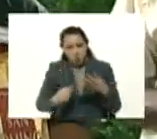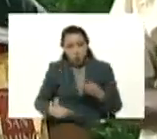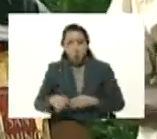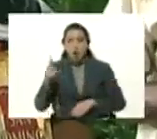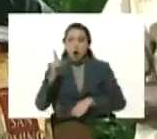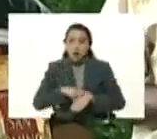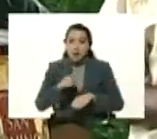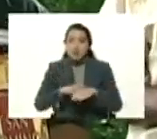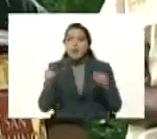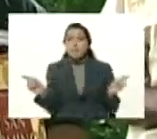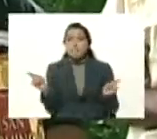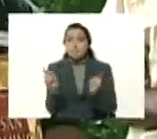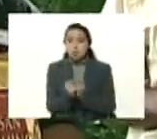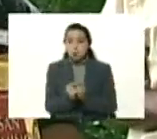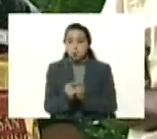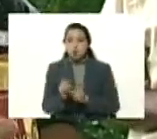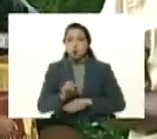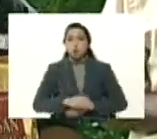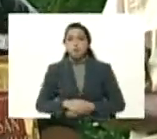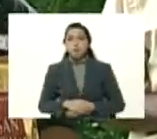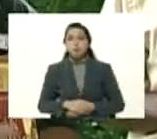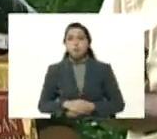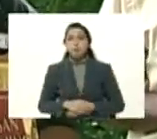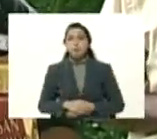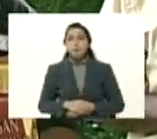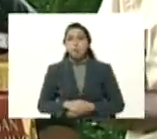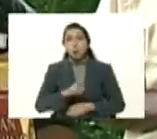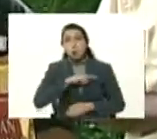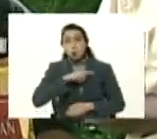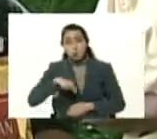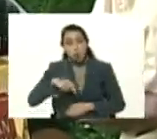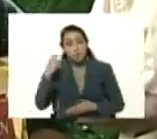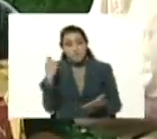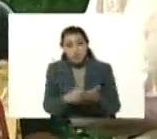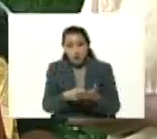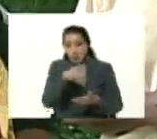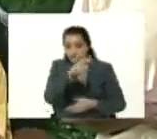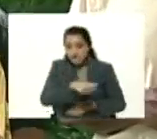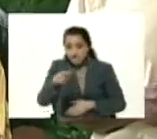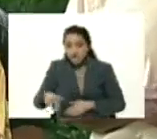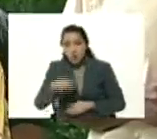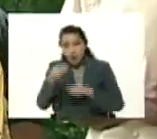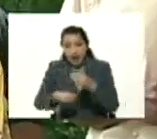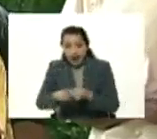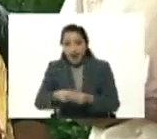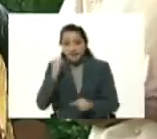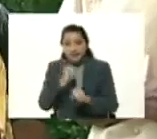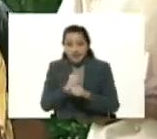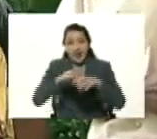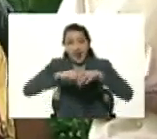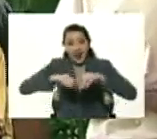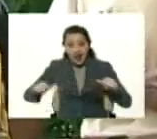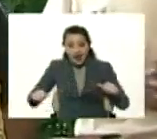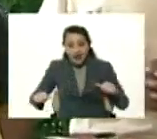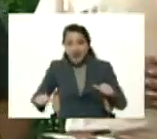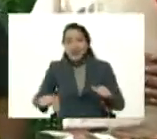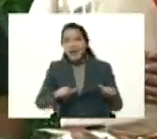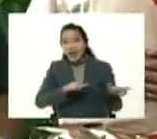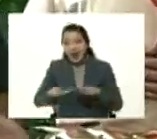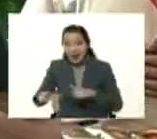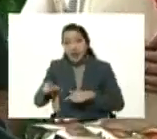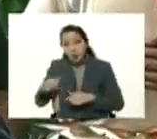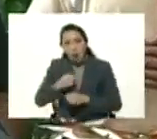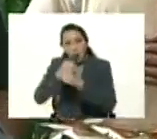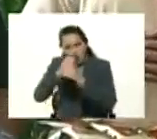más rápido. La rotación ha sido, hemos cancelado a los productores y estos productores han tenido